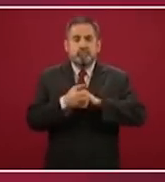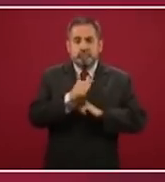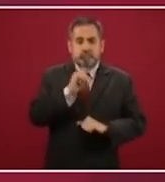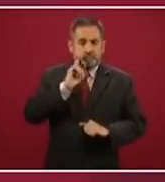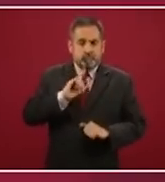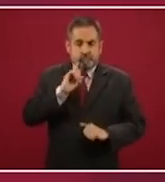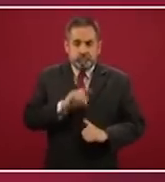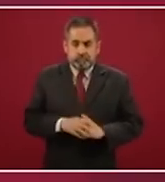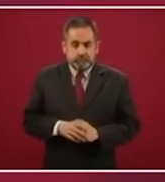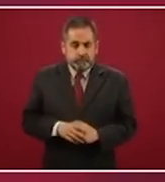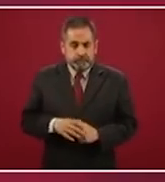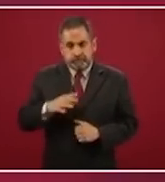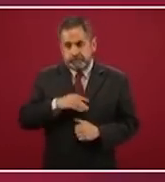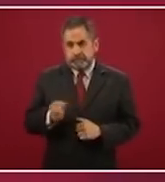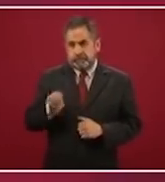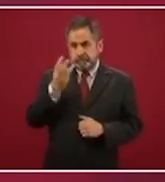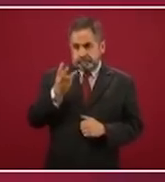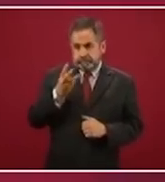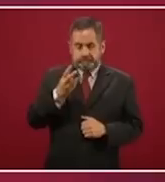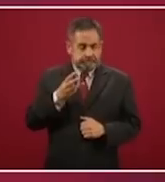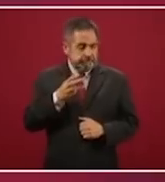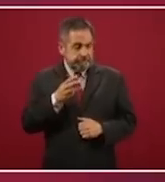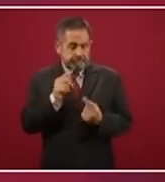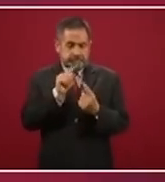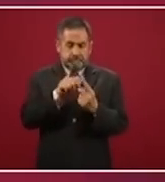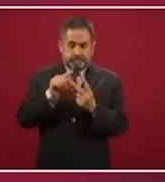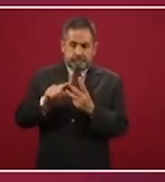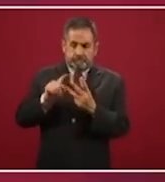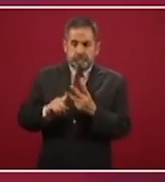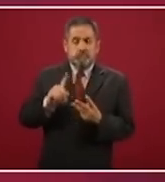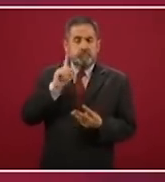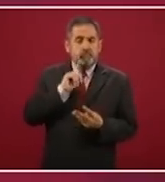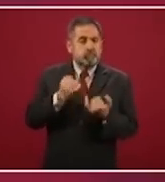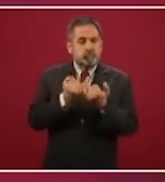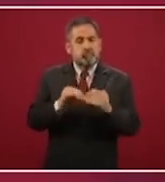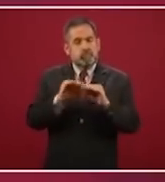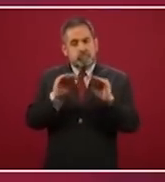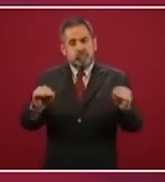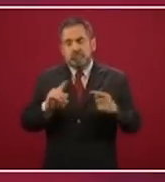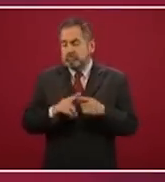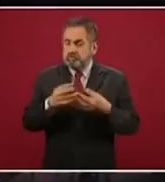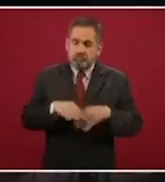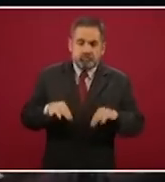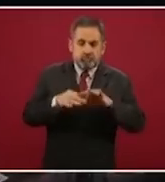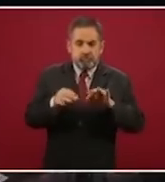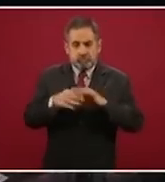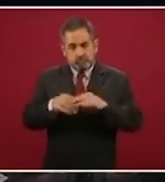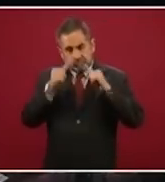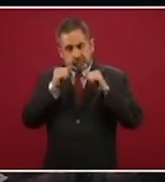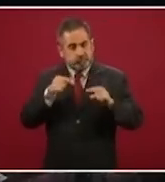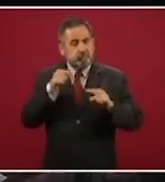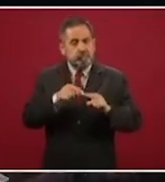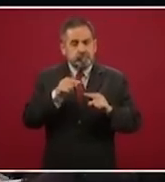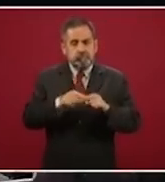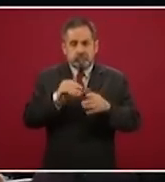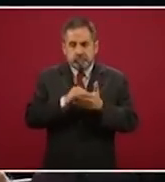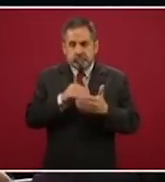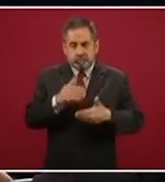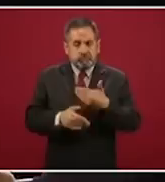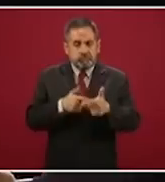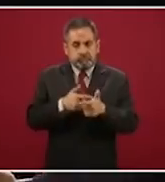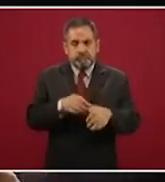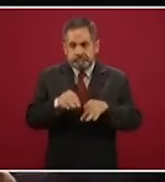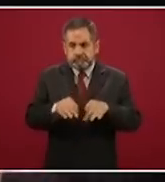Hay tres áreas en donde se habla de la igualdad de la mujer, en donde es fundamental seguir trabajando, más allá